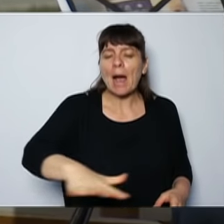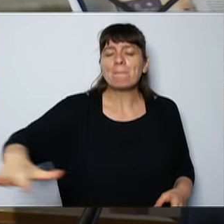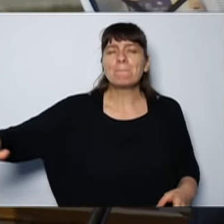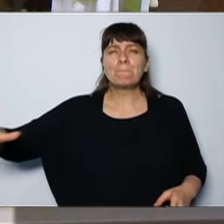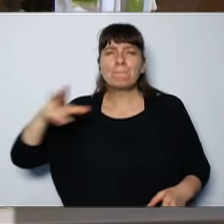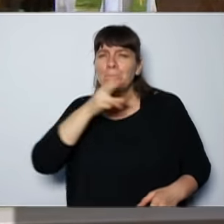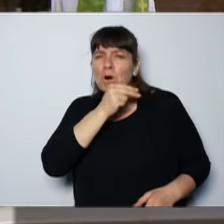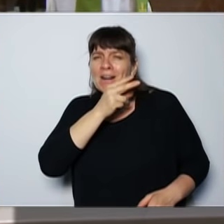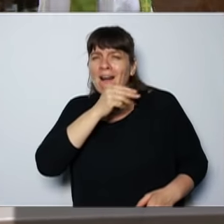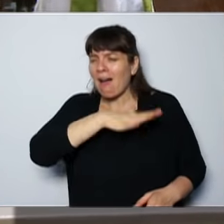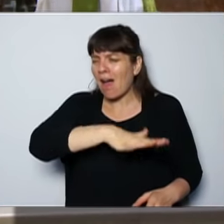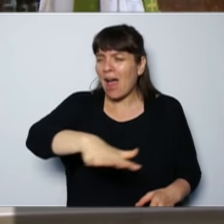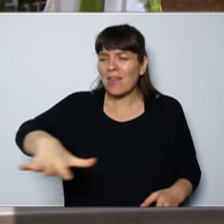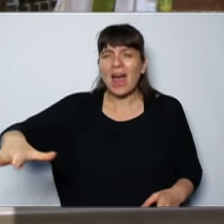desierto,